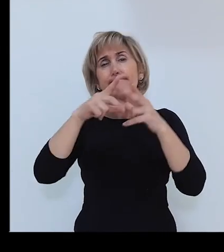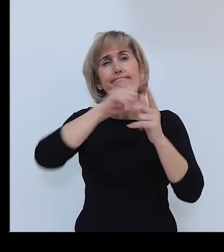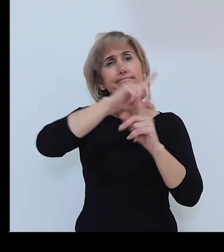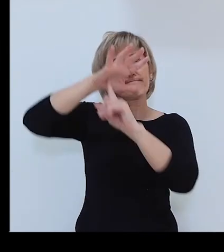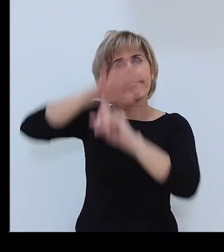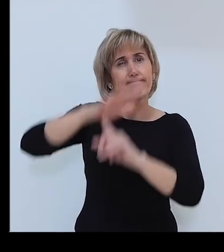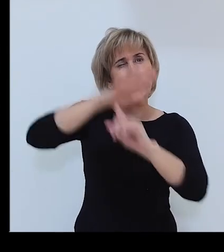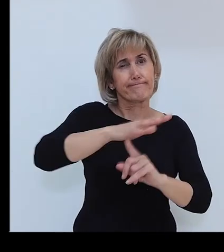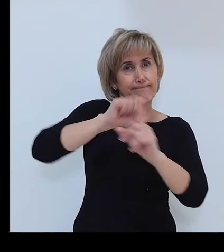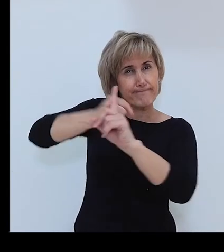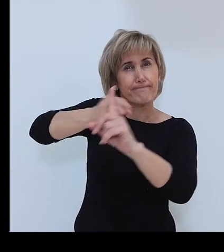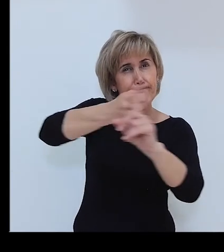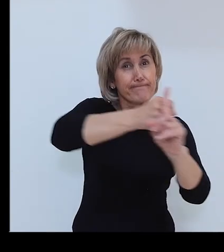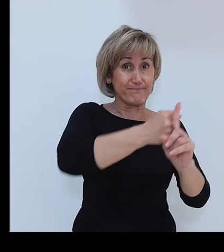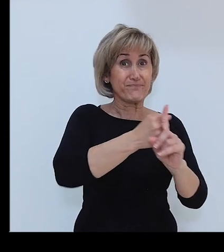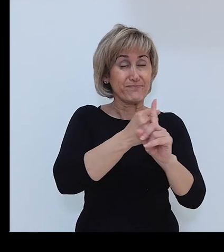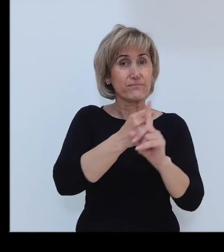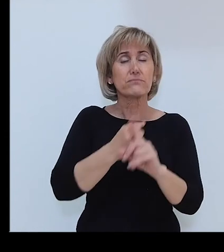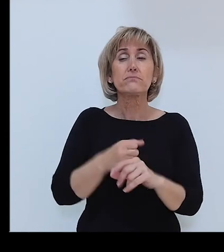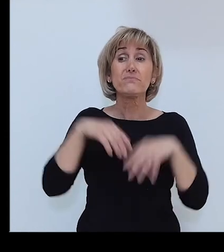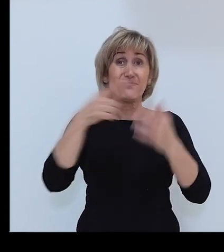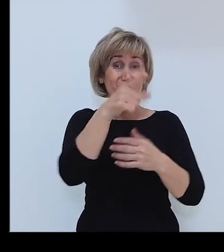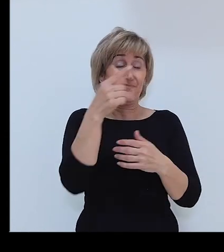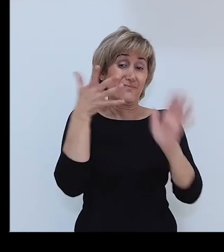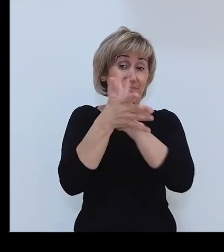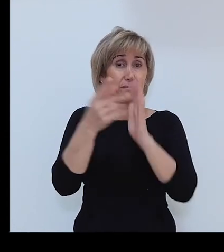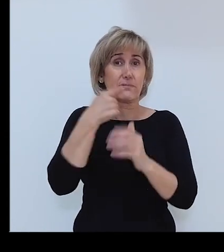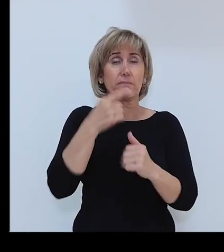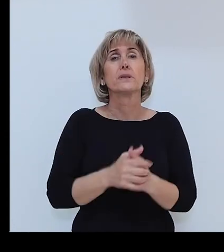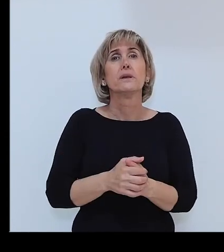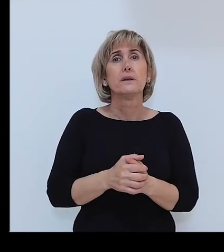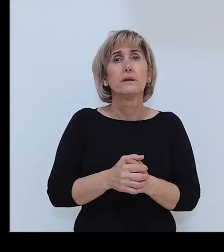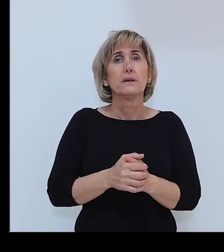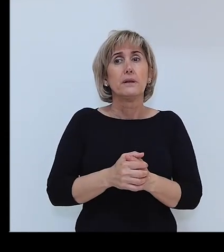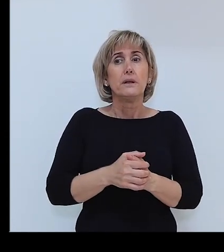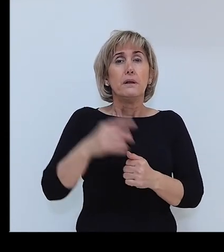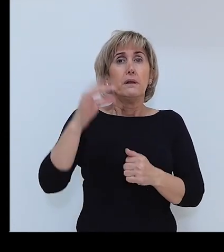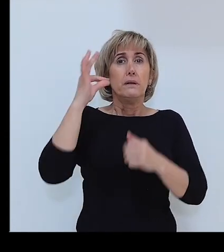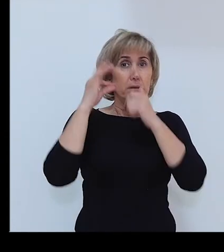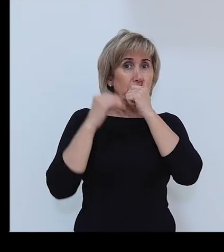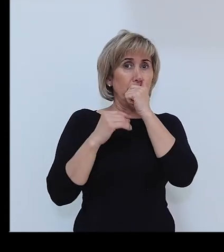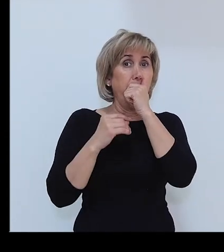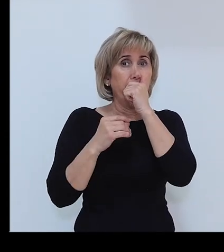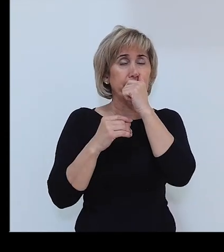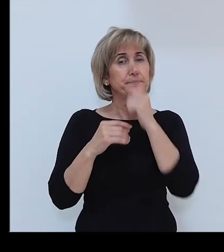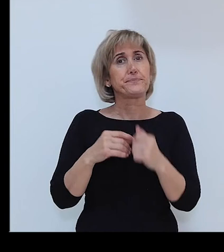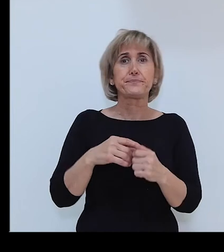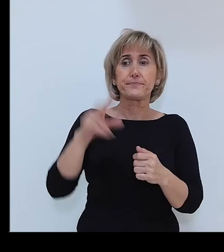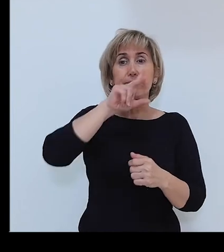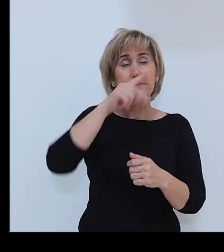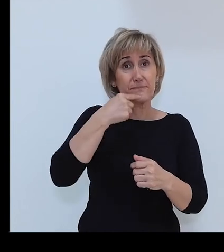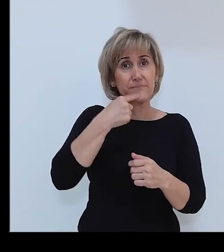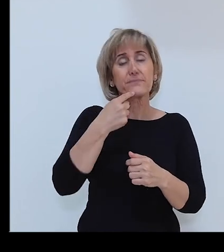fuera era que era una sociedad que oprimía, ¿no? Y ella en ese sentido habla en el texto de How